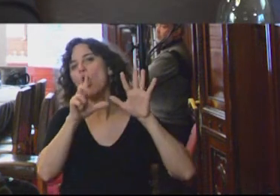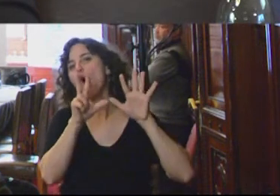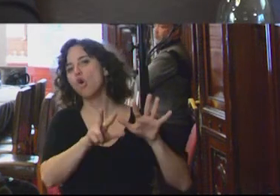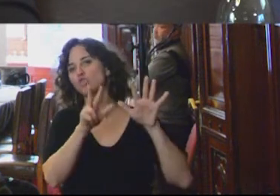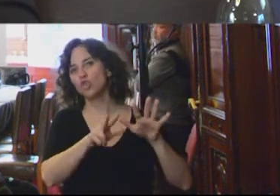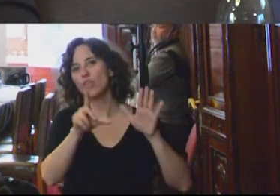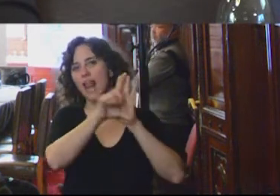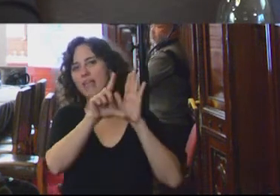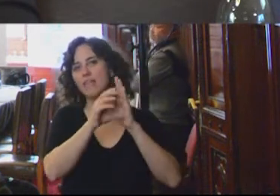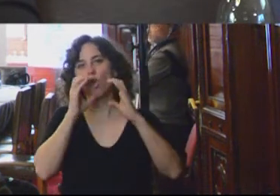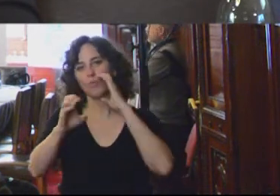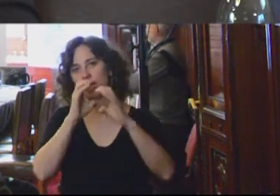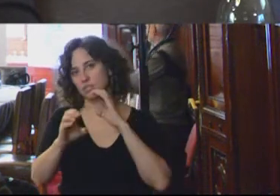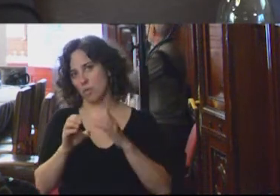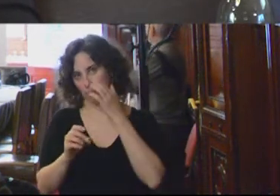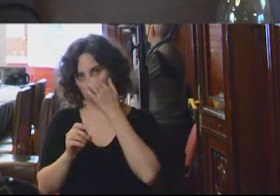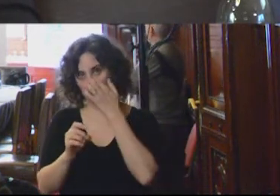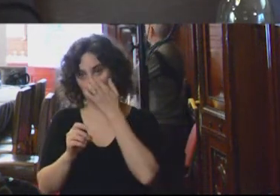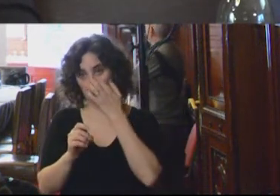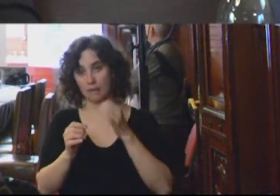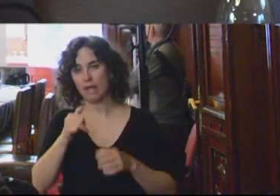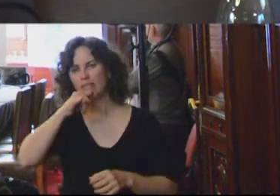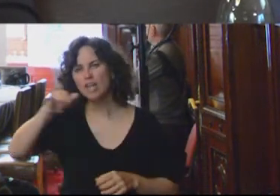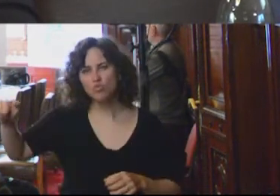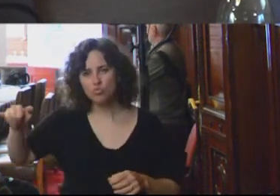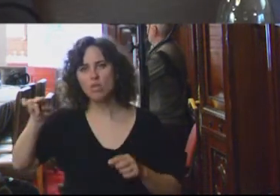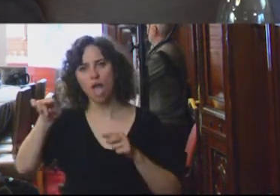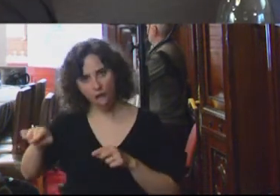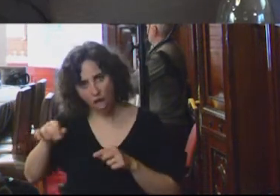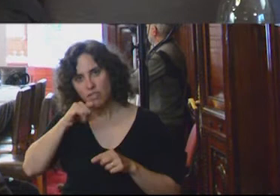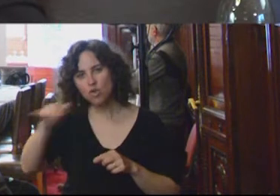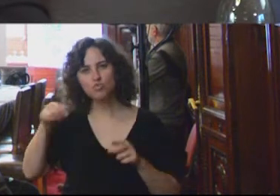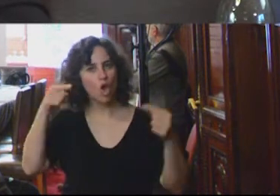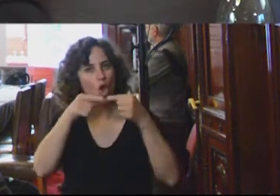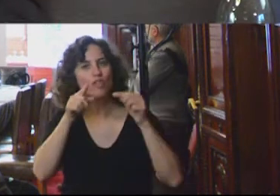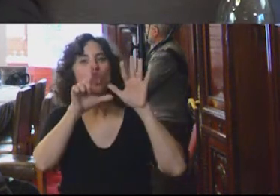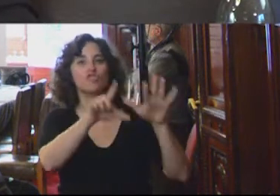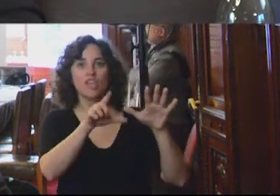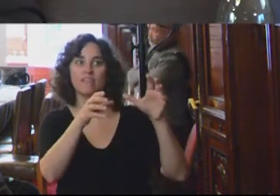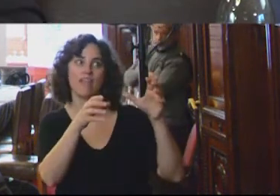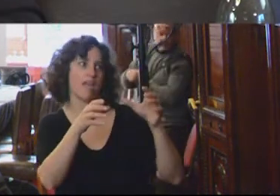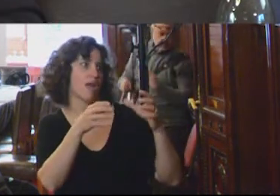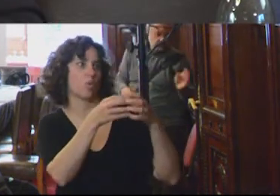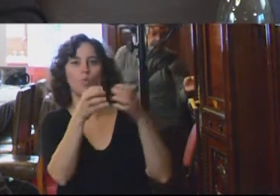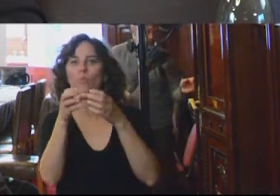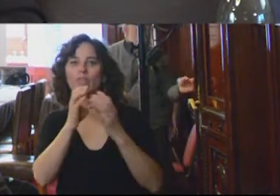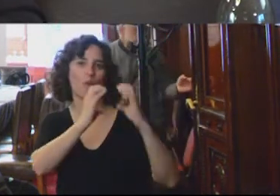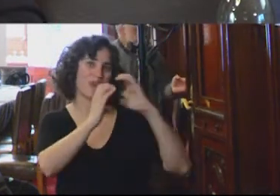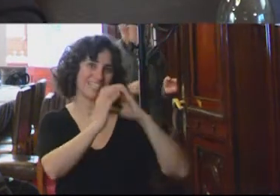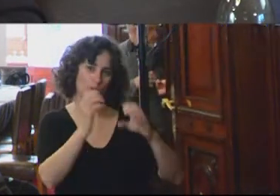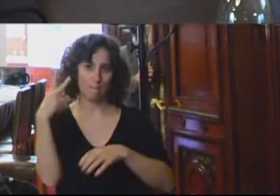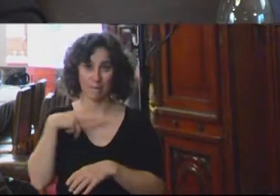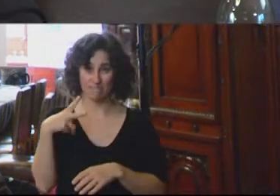Comunicación. La denuncia, vale la pena mencionarlo, la denuncia contra los 7 medios de comunicación privados fue presentada por